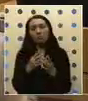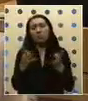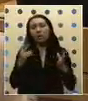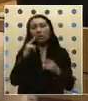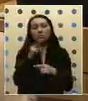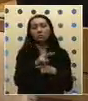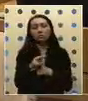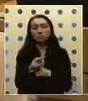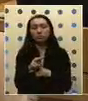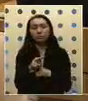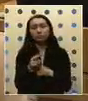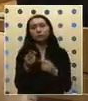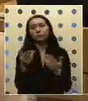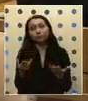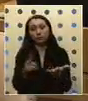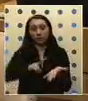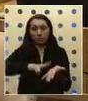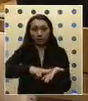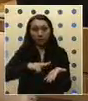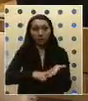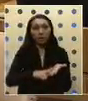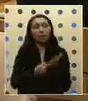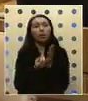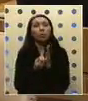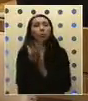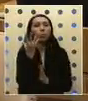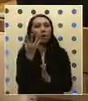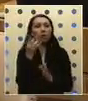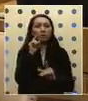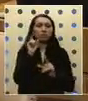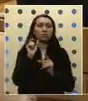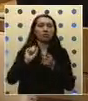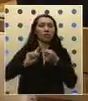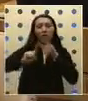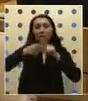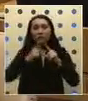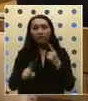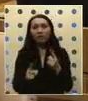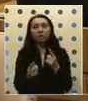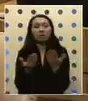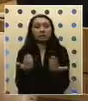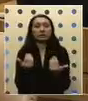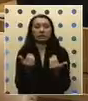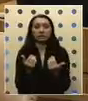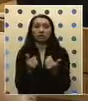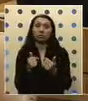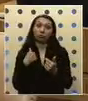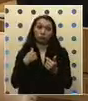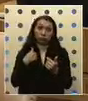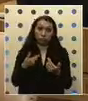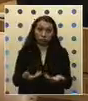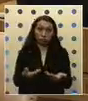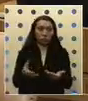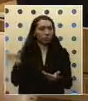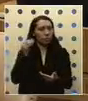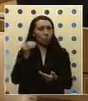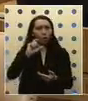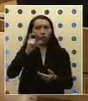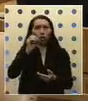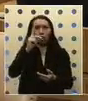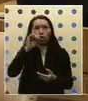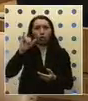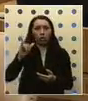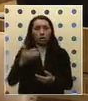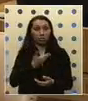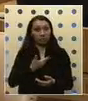cosas en perspectiva de la realidad, de los nuevos desafíos, de lo que es necesario. Yo ahora oigo al diputado Godoy,